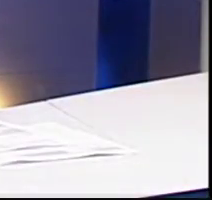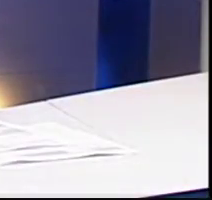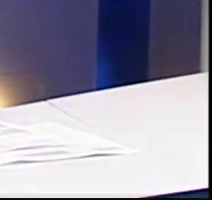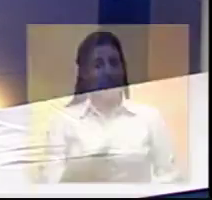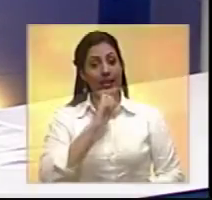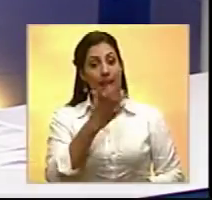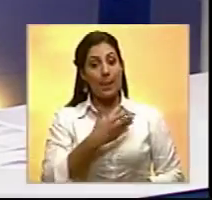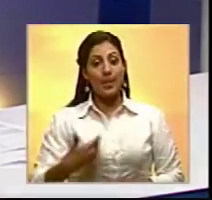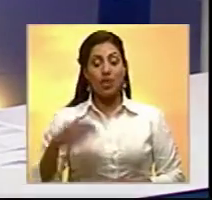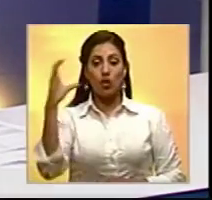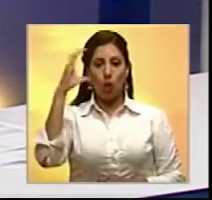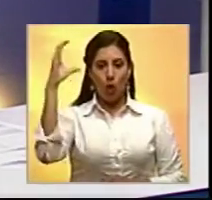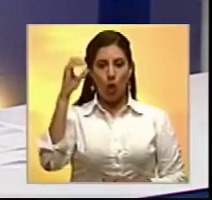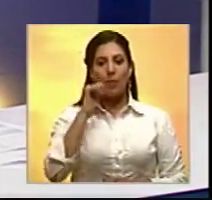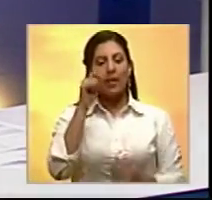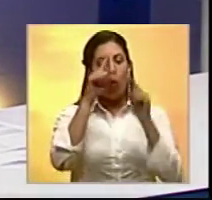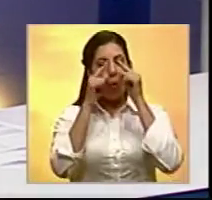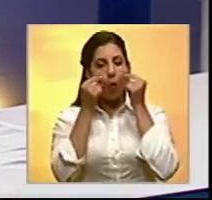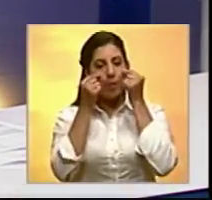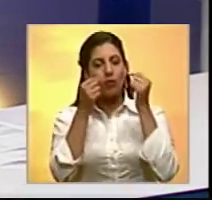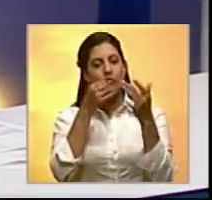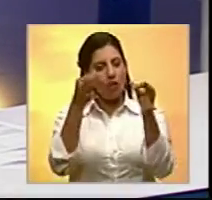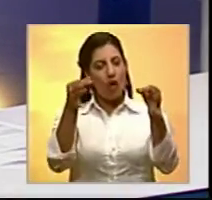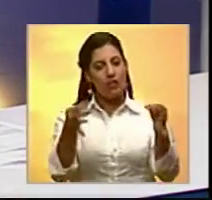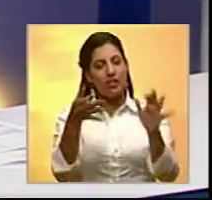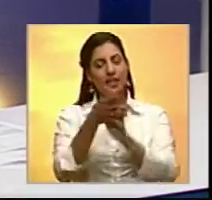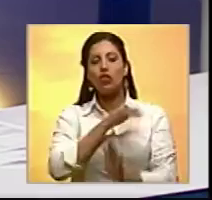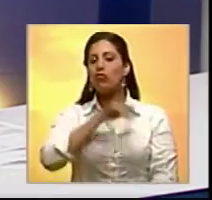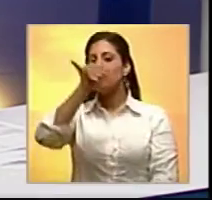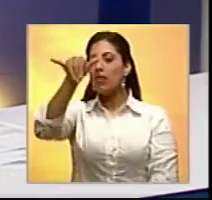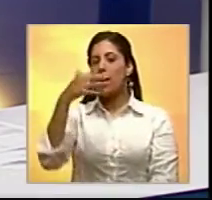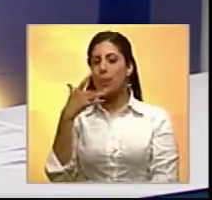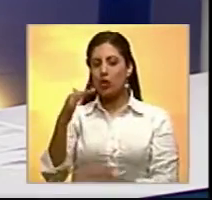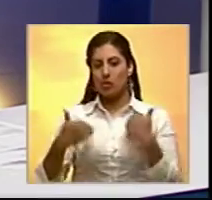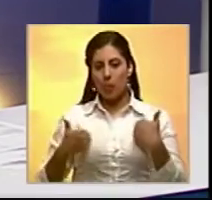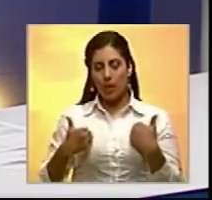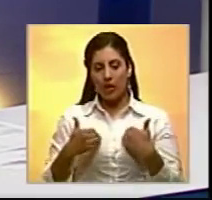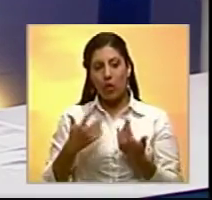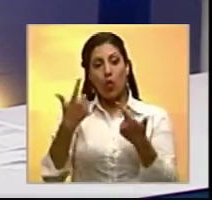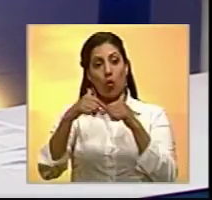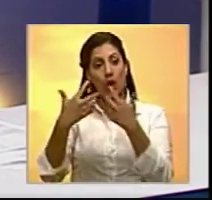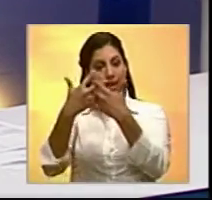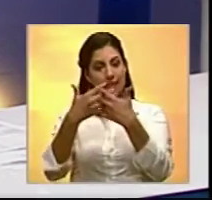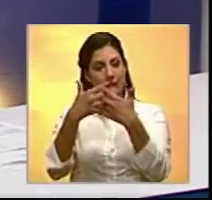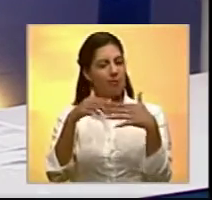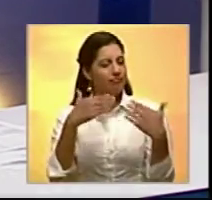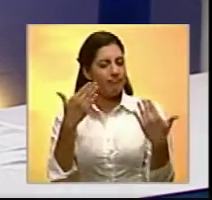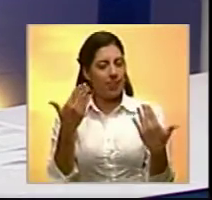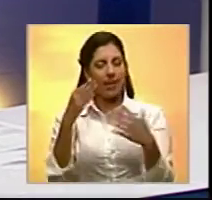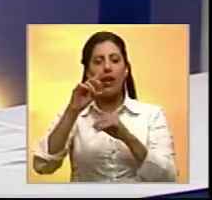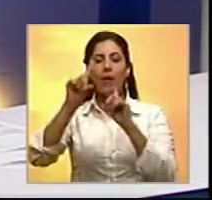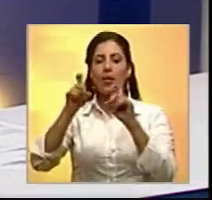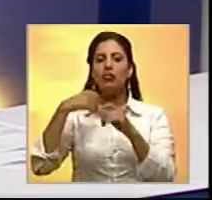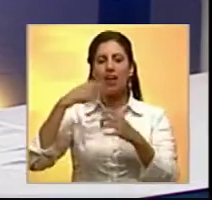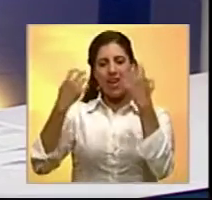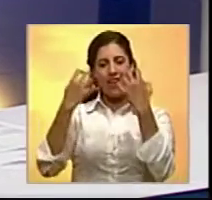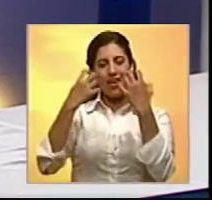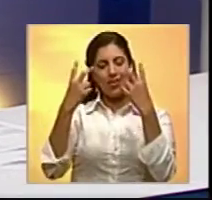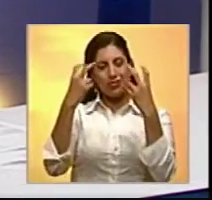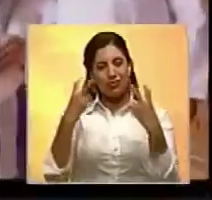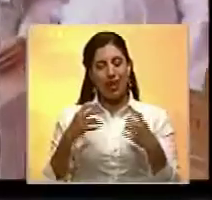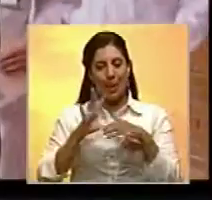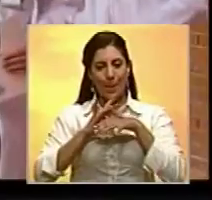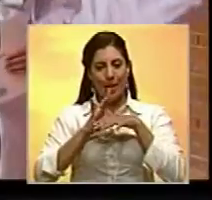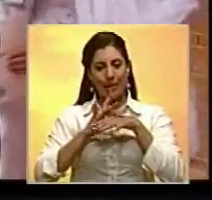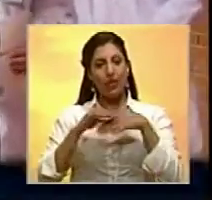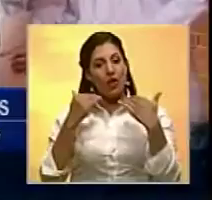El presidente de Colombia, Juan Manuel Santos, confirmó que viajará el próximo miércoles a Baltimore, Estados Unidos, para someterse a exámenes médicos.